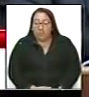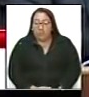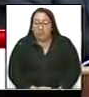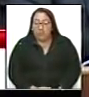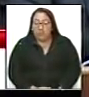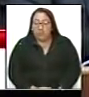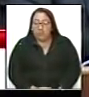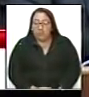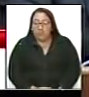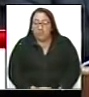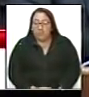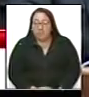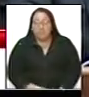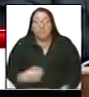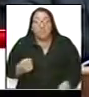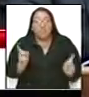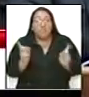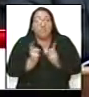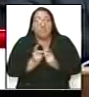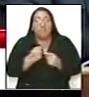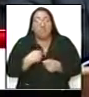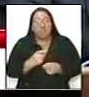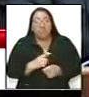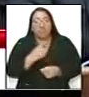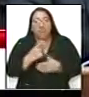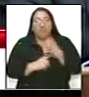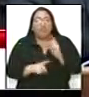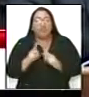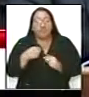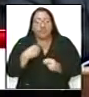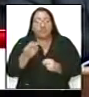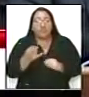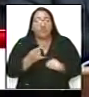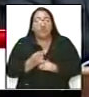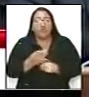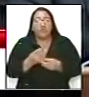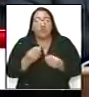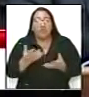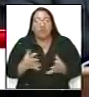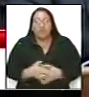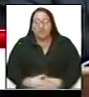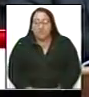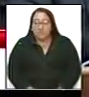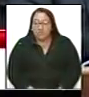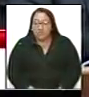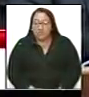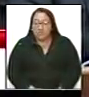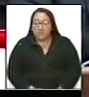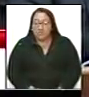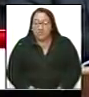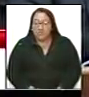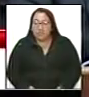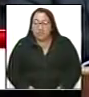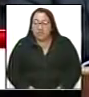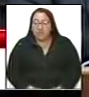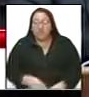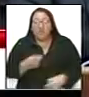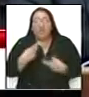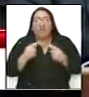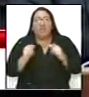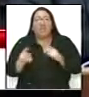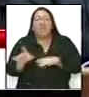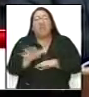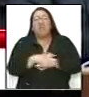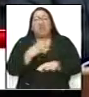solas. Si de algo me tengo que enorgullecer es que más bien le di la contra en muchísimas cosas. Así que usted no me va a tratar de embarrar